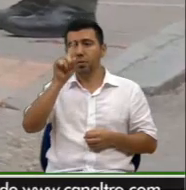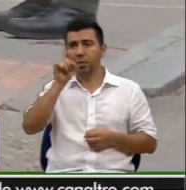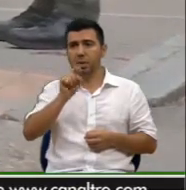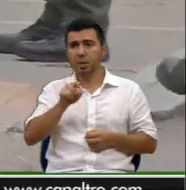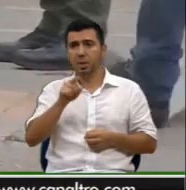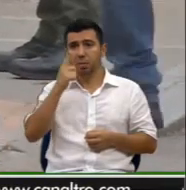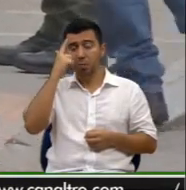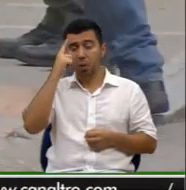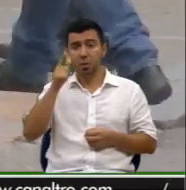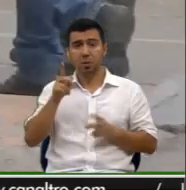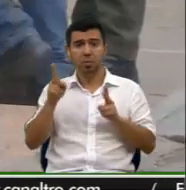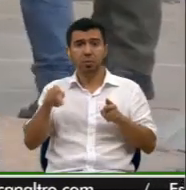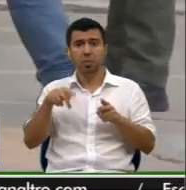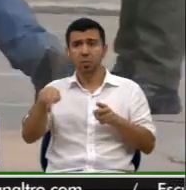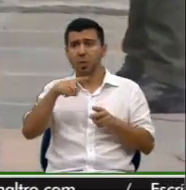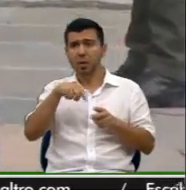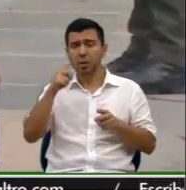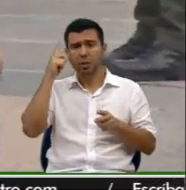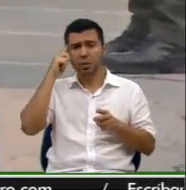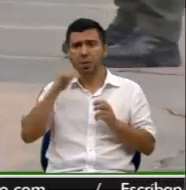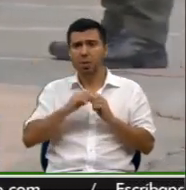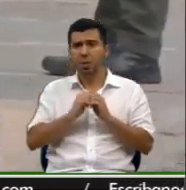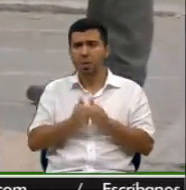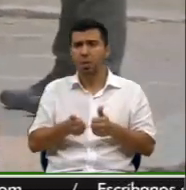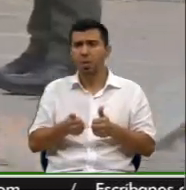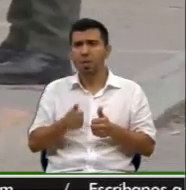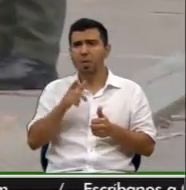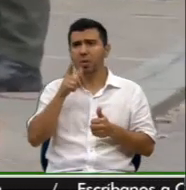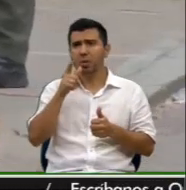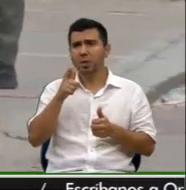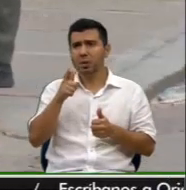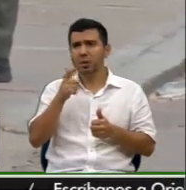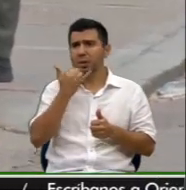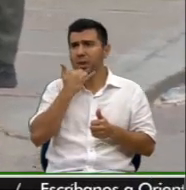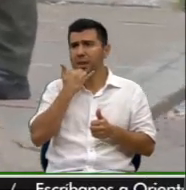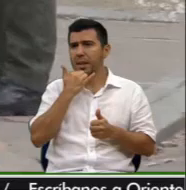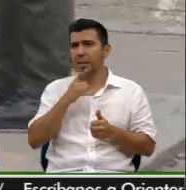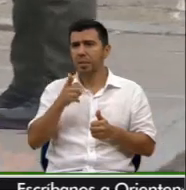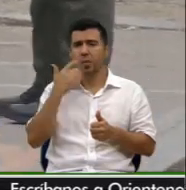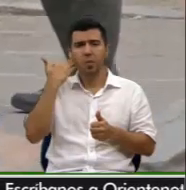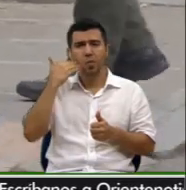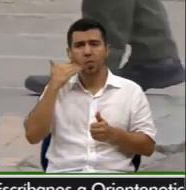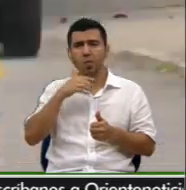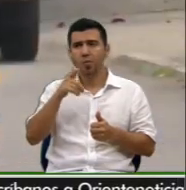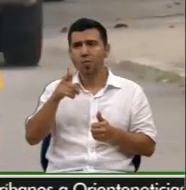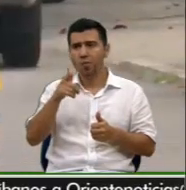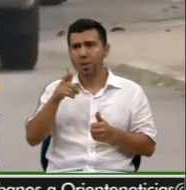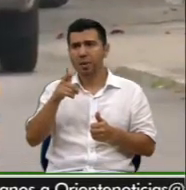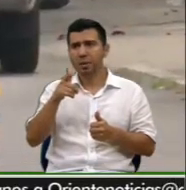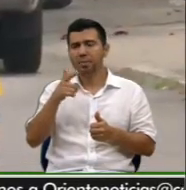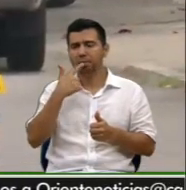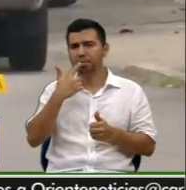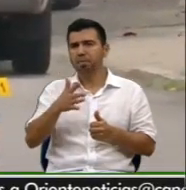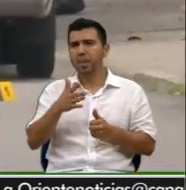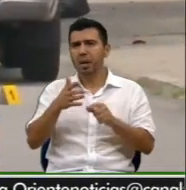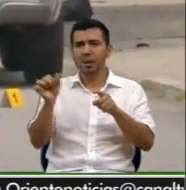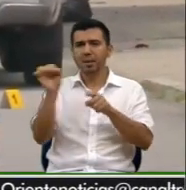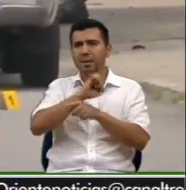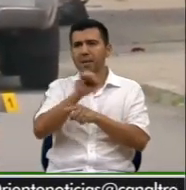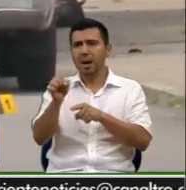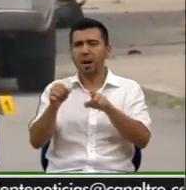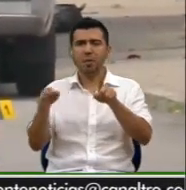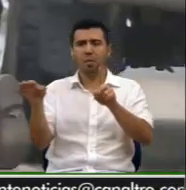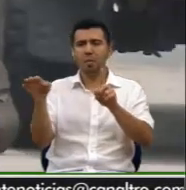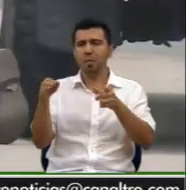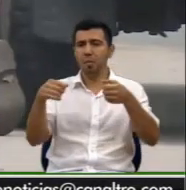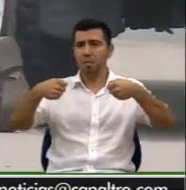rodean esta tragedia familiar una de ellas es que las mujeres posiblemente Fueron desestabilizadas por un hombre quien